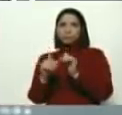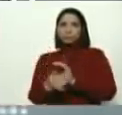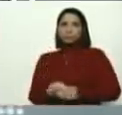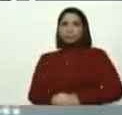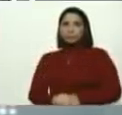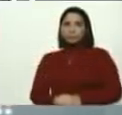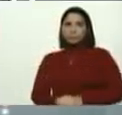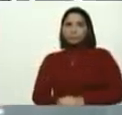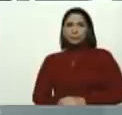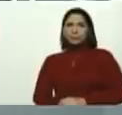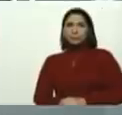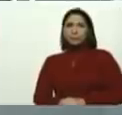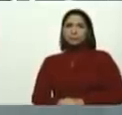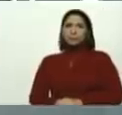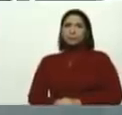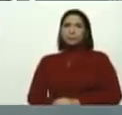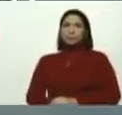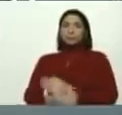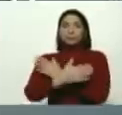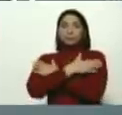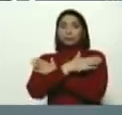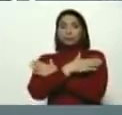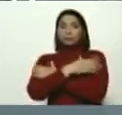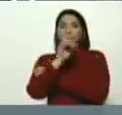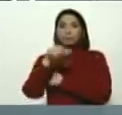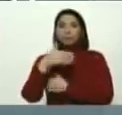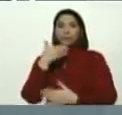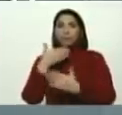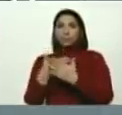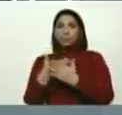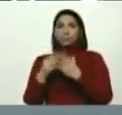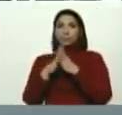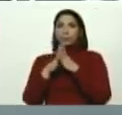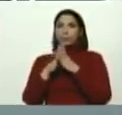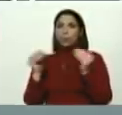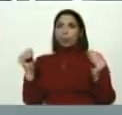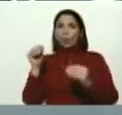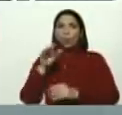mensaje las felicitaciones y el agradecimiento de todo